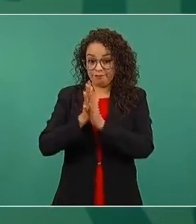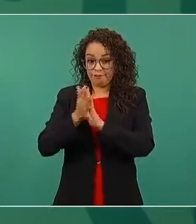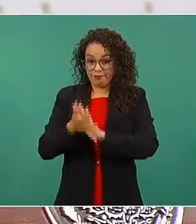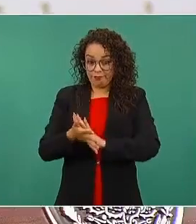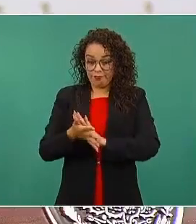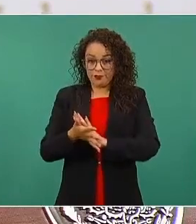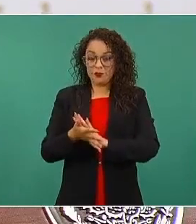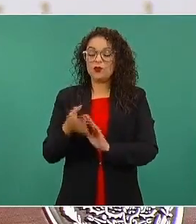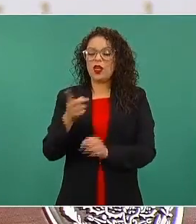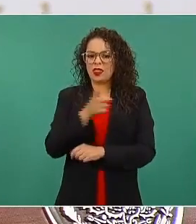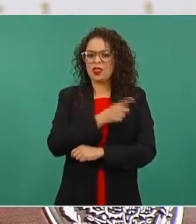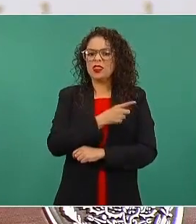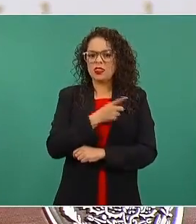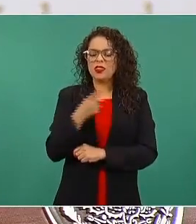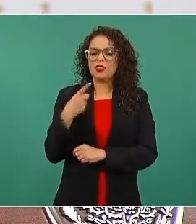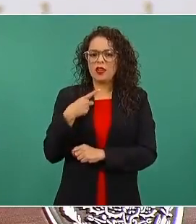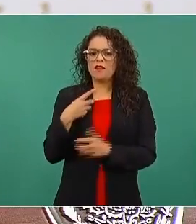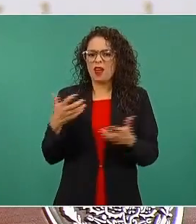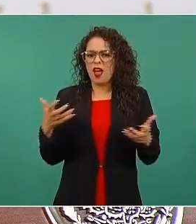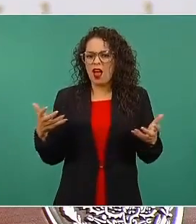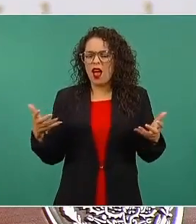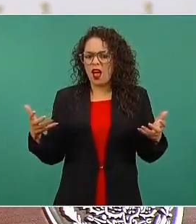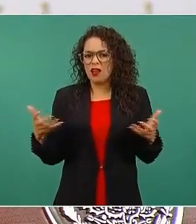debe llevarse a cabo